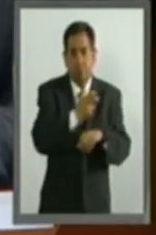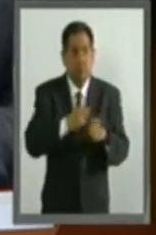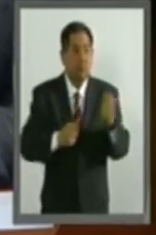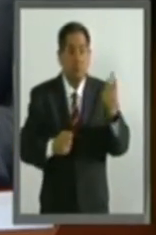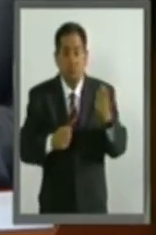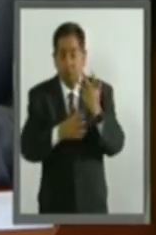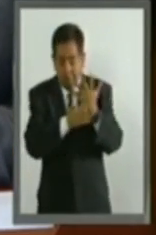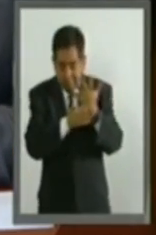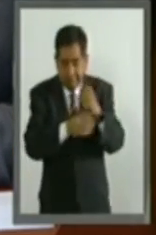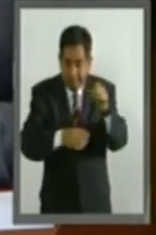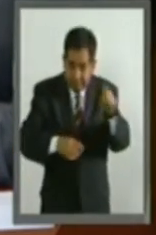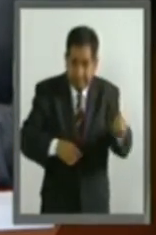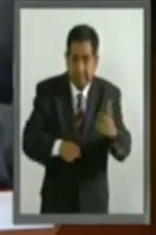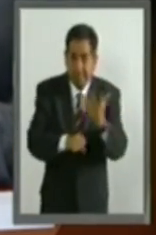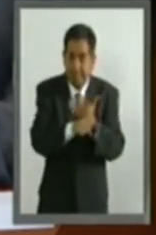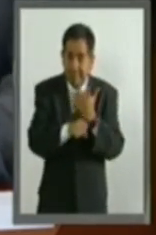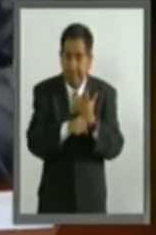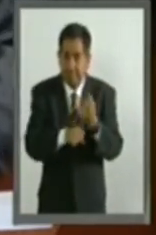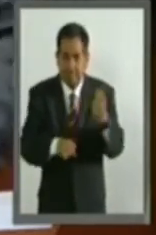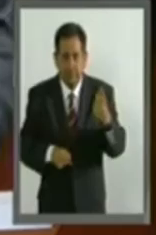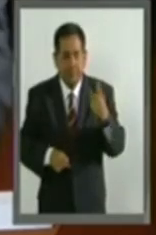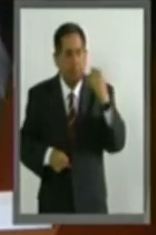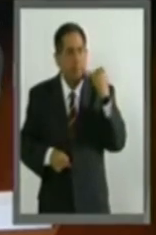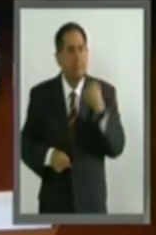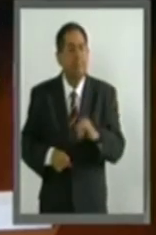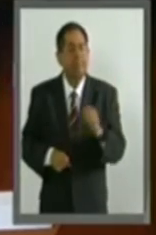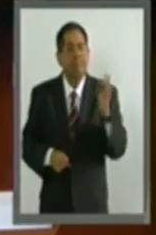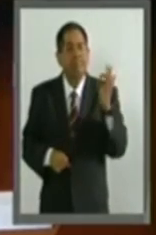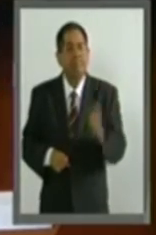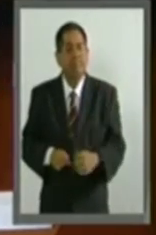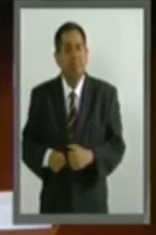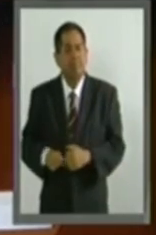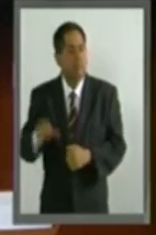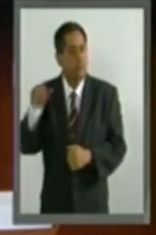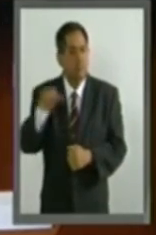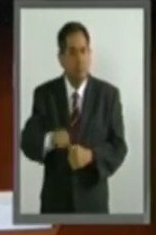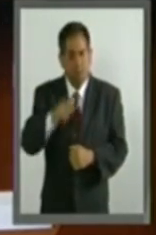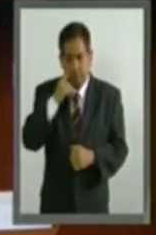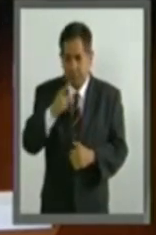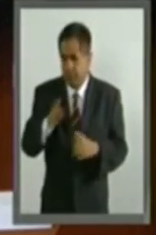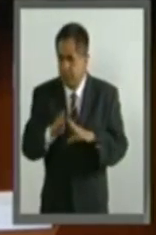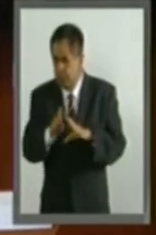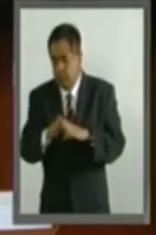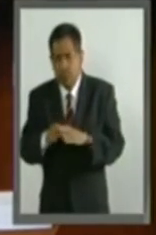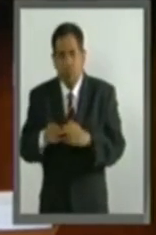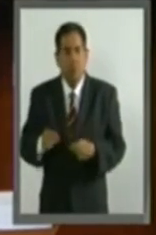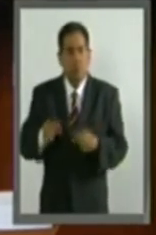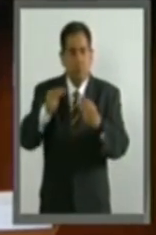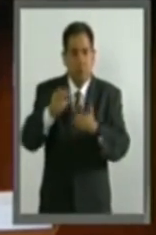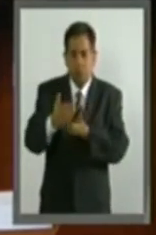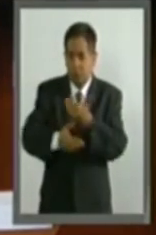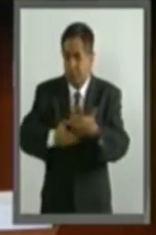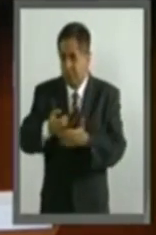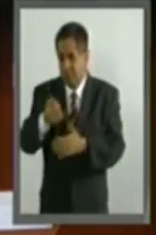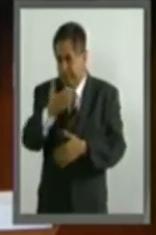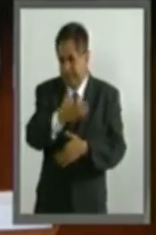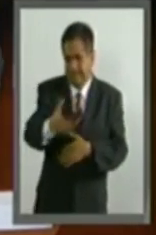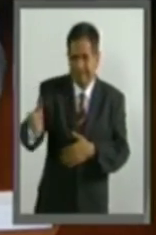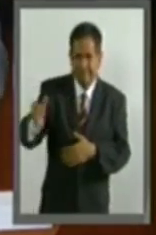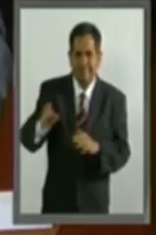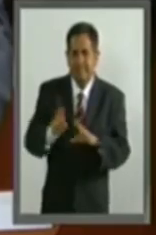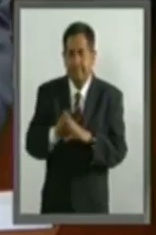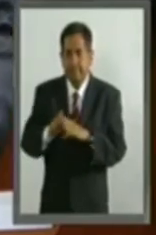lo dijeron ellos. Oh paradoja, hoy nuestra balanza comercial agropecuaria